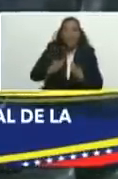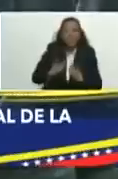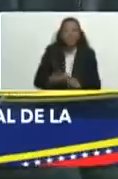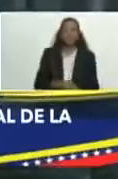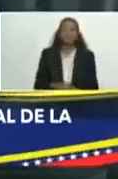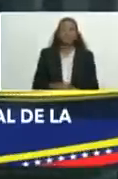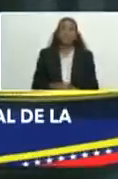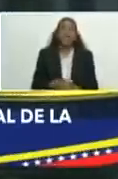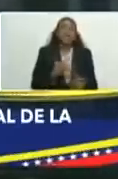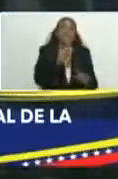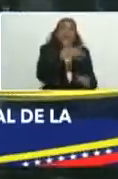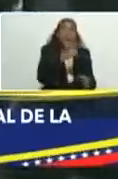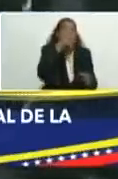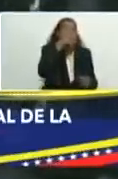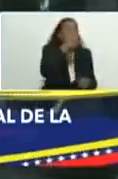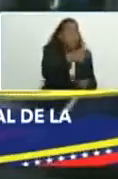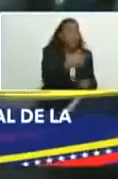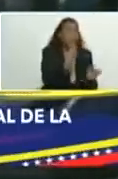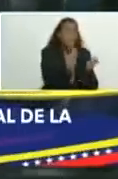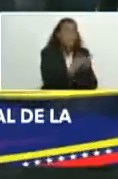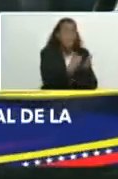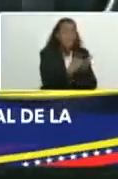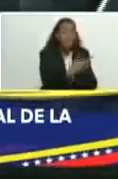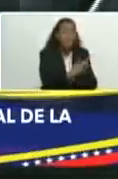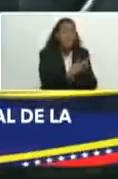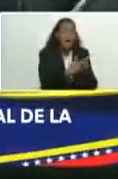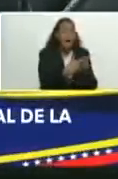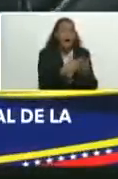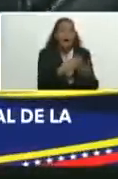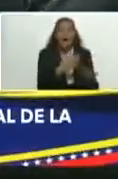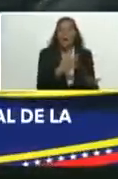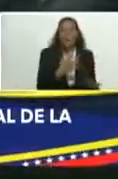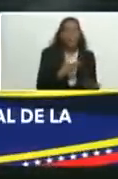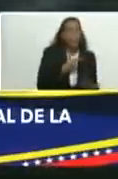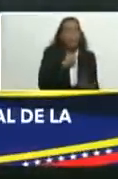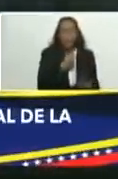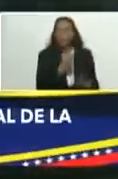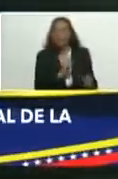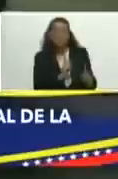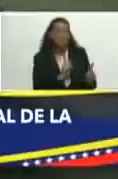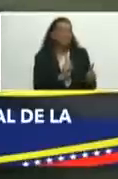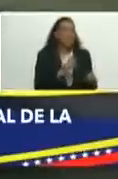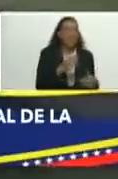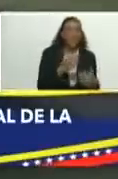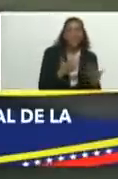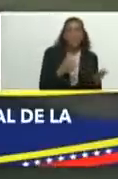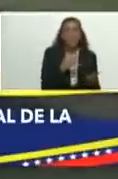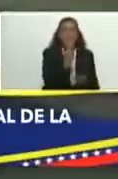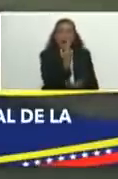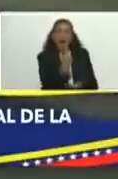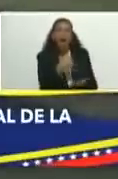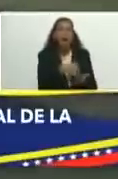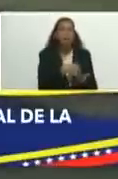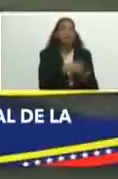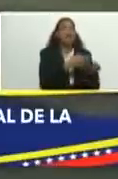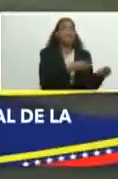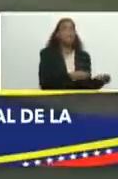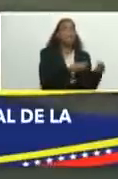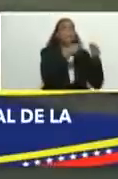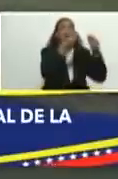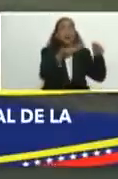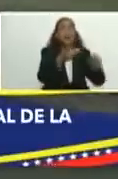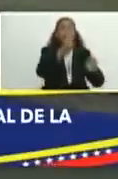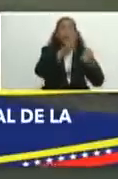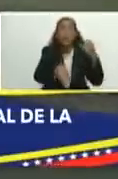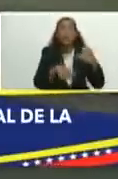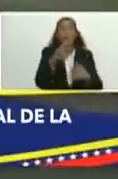que alguno de los inspectores verifique que hay alguna inconformidad con el caucho, pasan allá al amigo allá que está, es el inspector